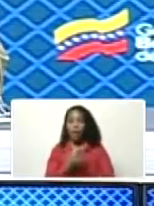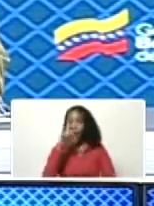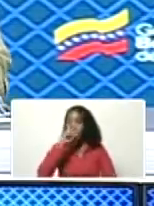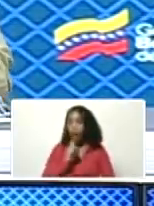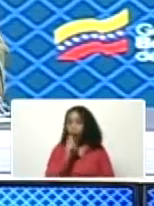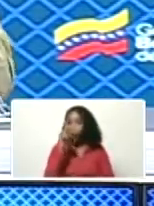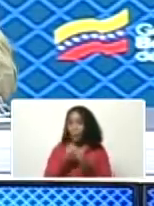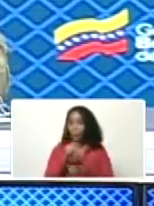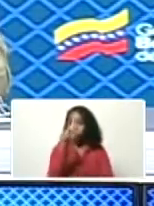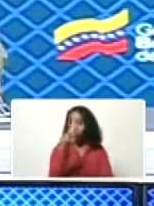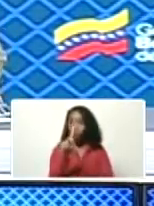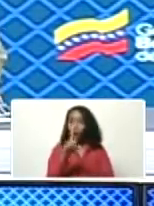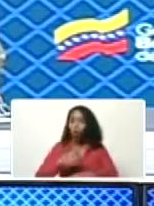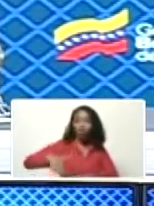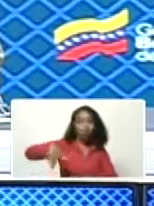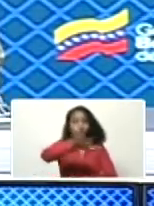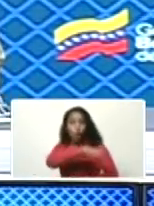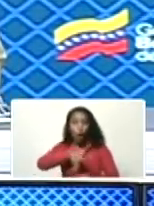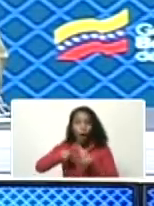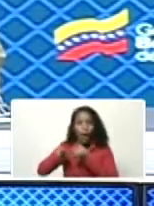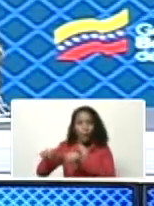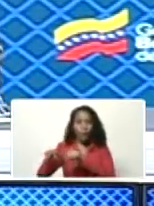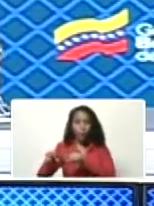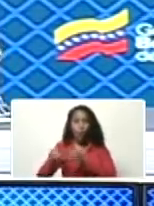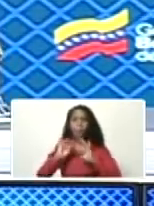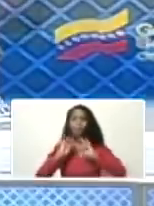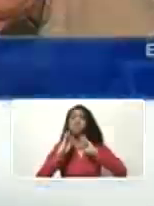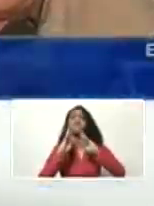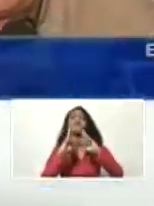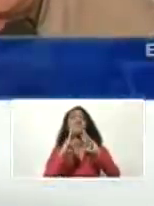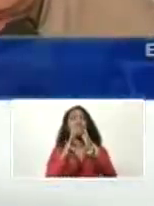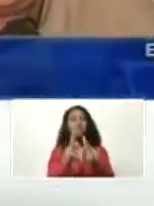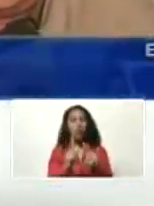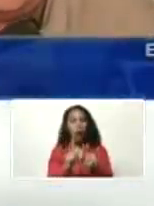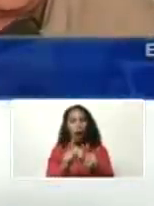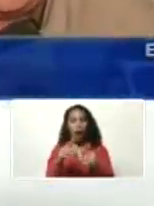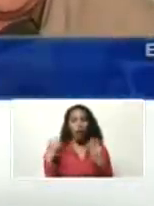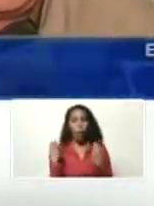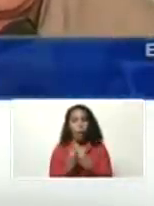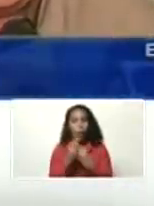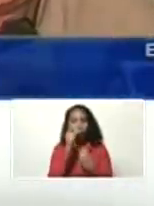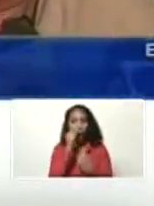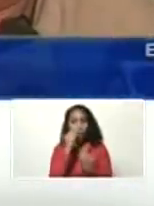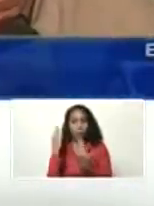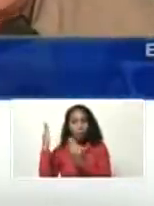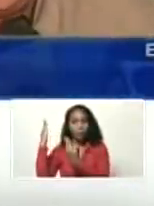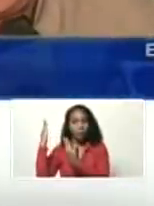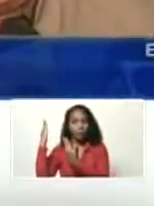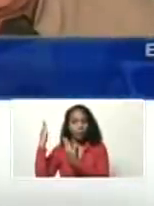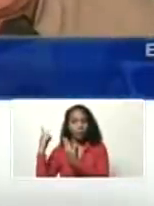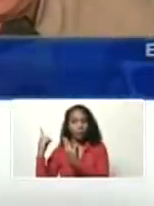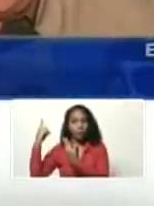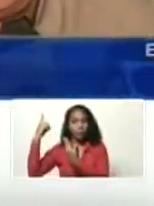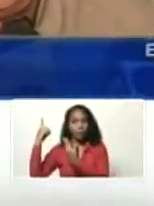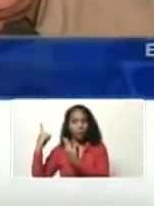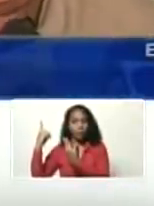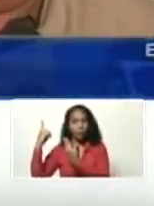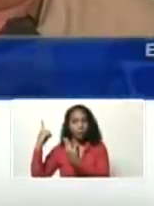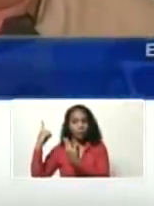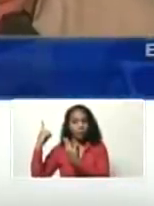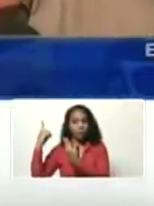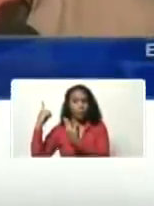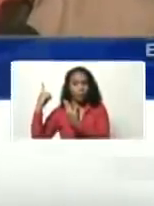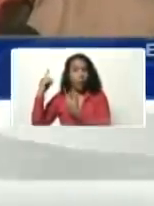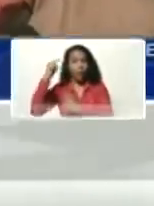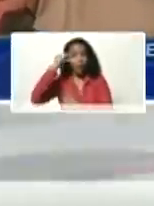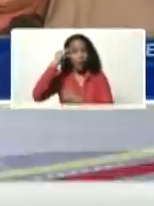año 2001. Todo esto lo cuenta el compañero Ernesto Villegas. Fueron los